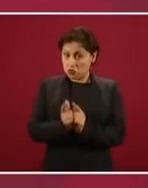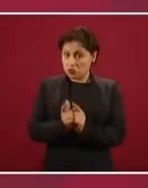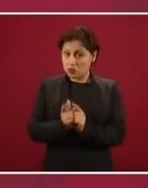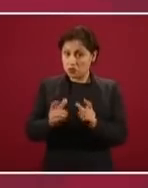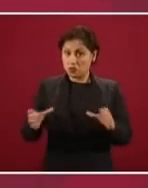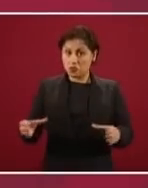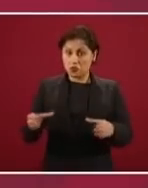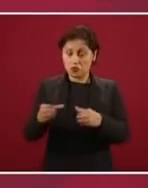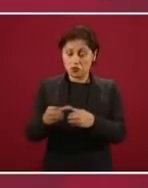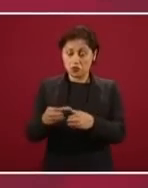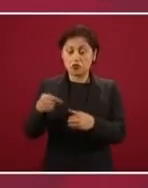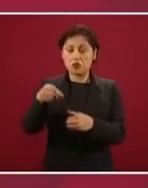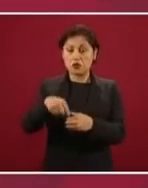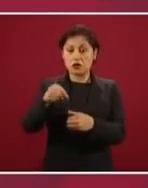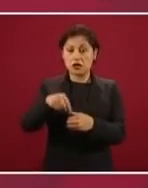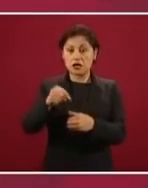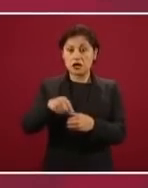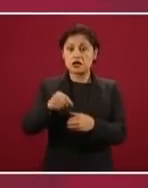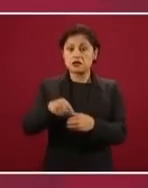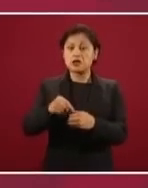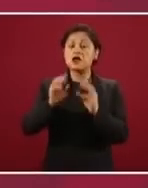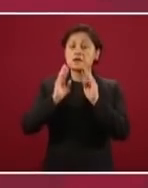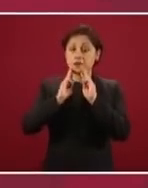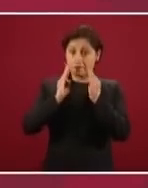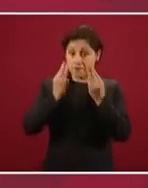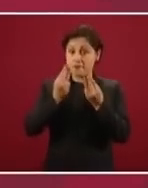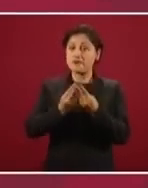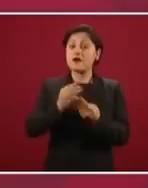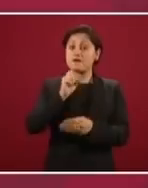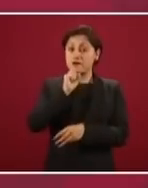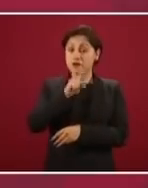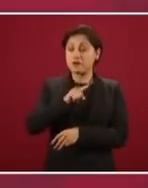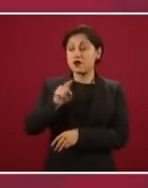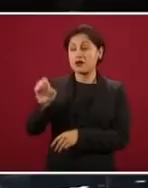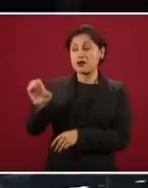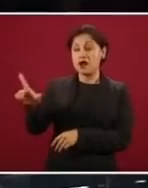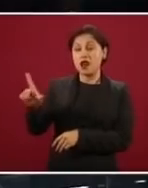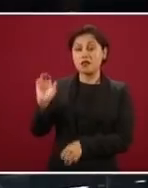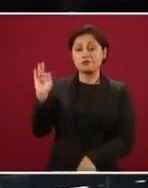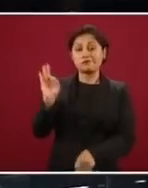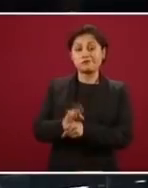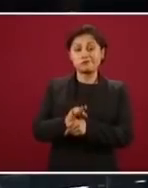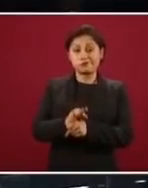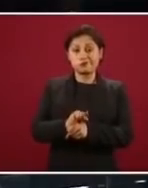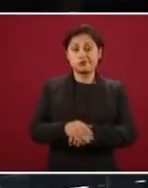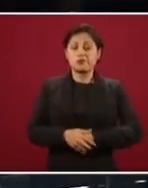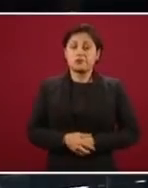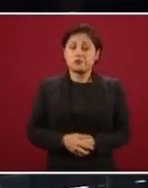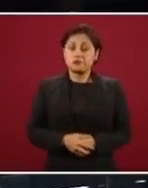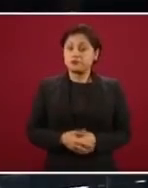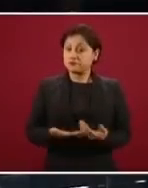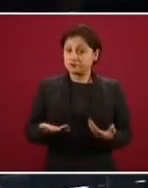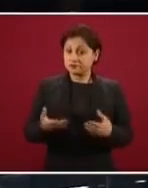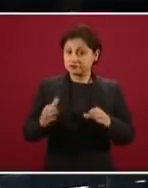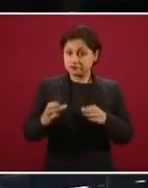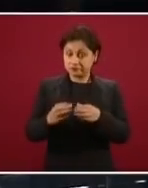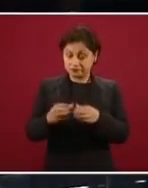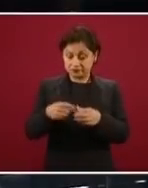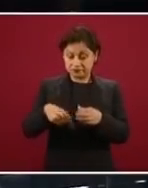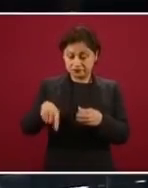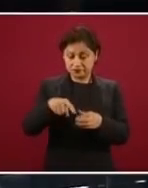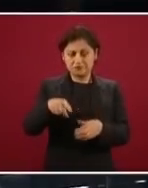de la delincuencia organizada como este es de dominio